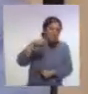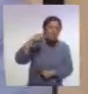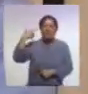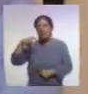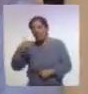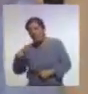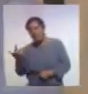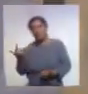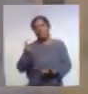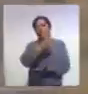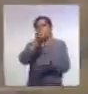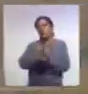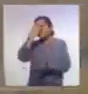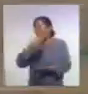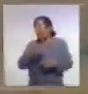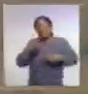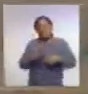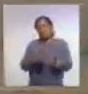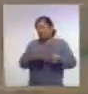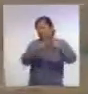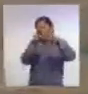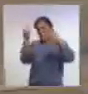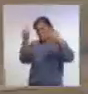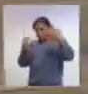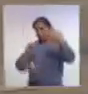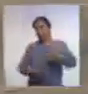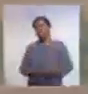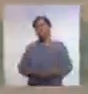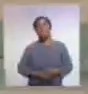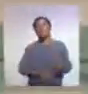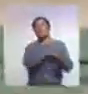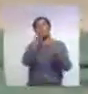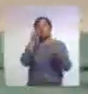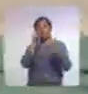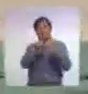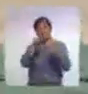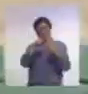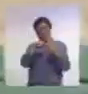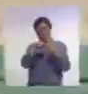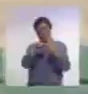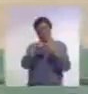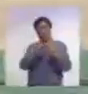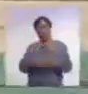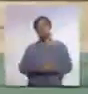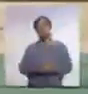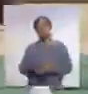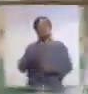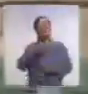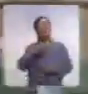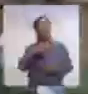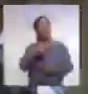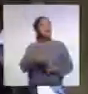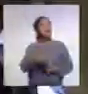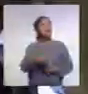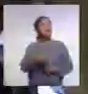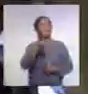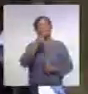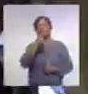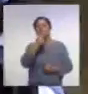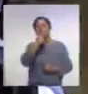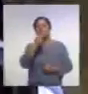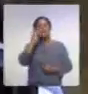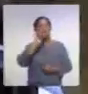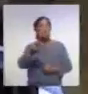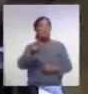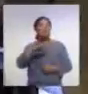lo subsecuente. El segundo cambio que me gustaría apuntar es que hay un intento para que aquellas niñas y niños que lleven